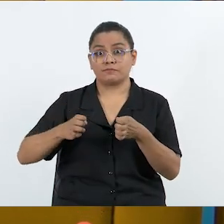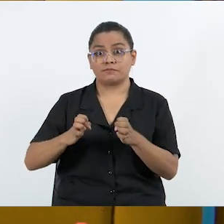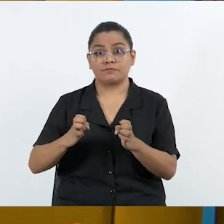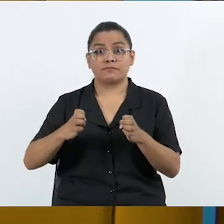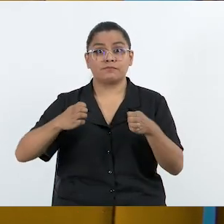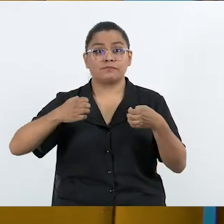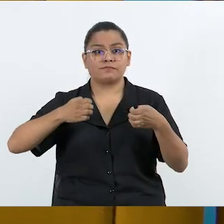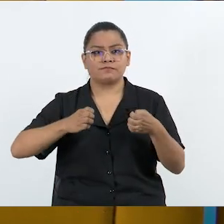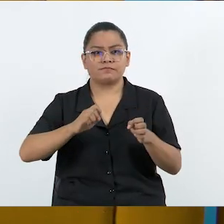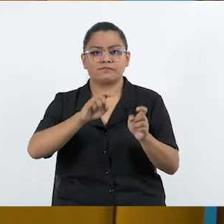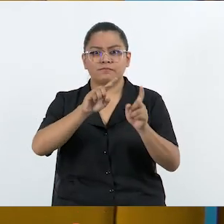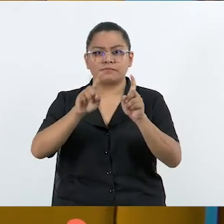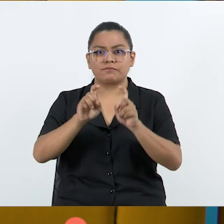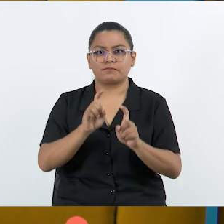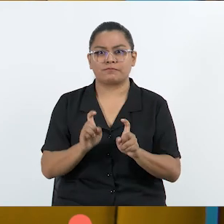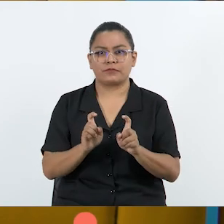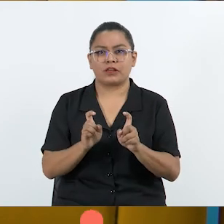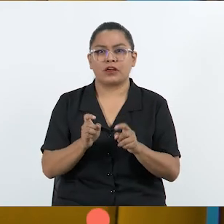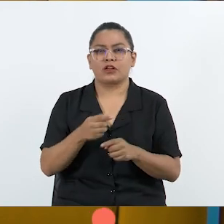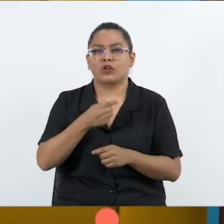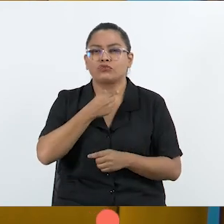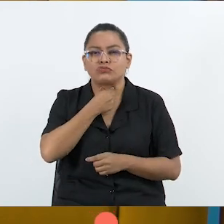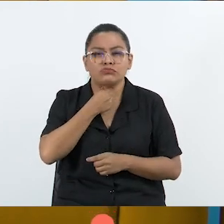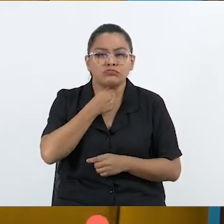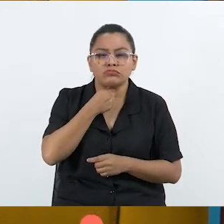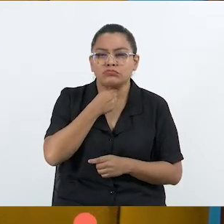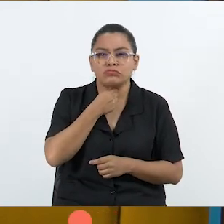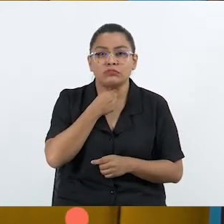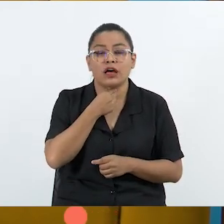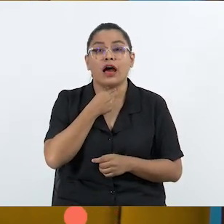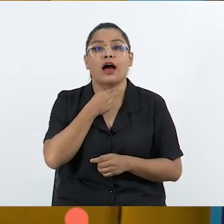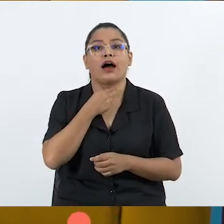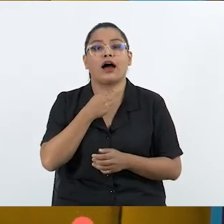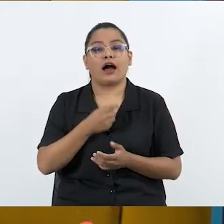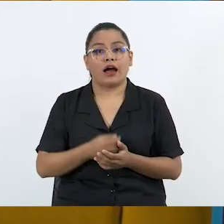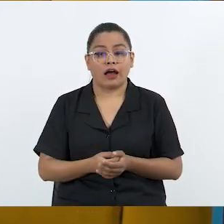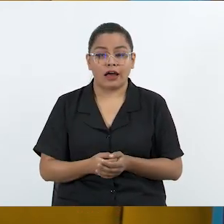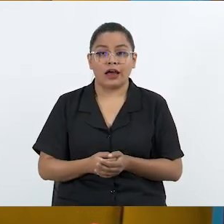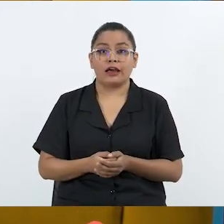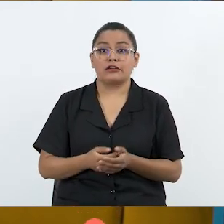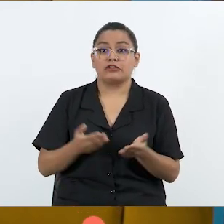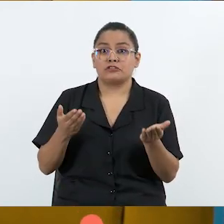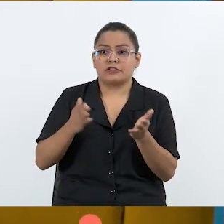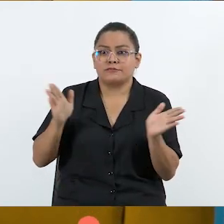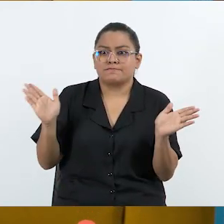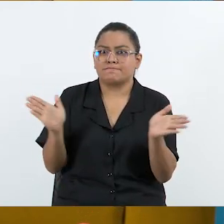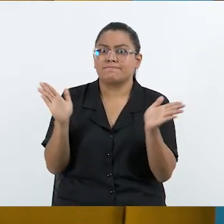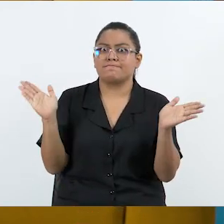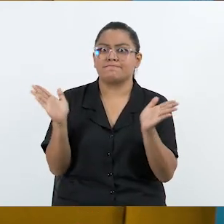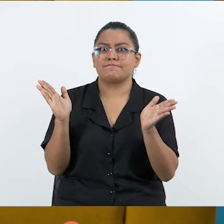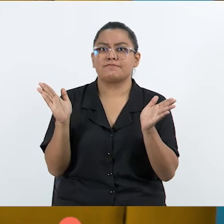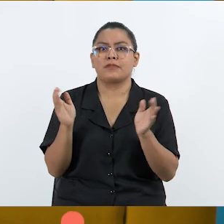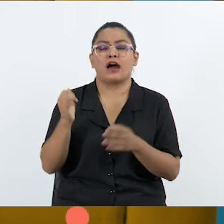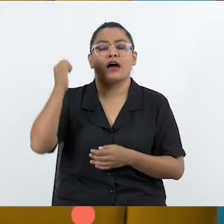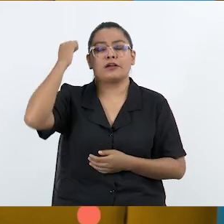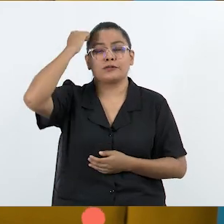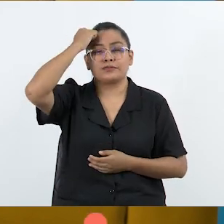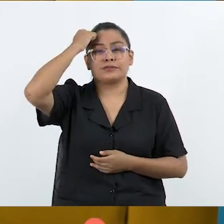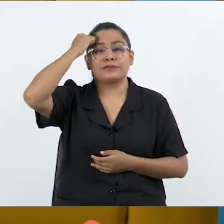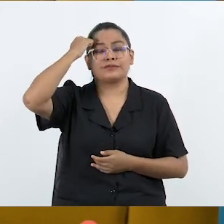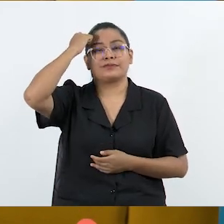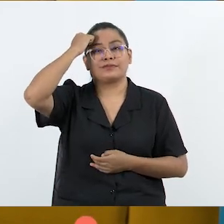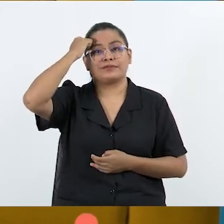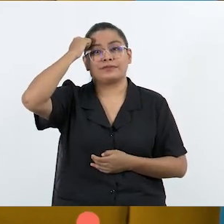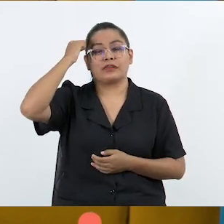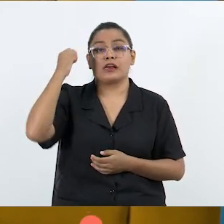Esta estrategia parte de una interrogante de la curiosidad y es lo que genera el impulso motivacional